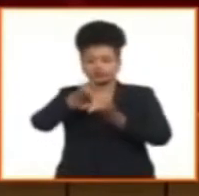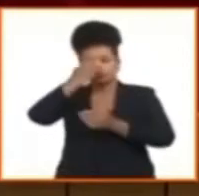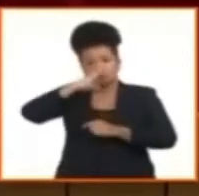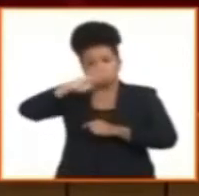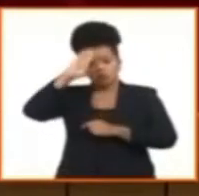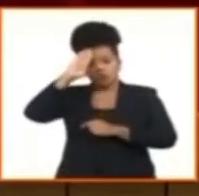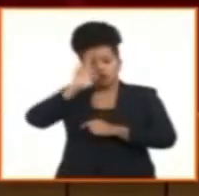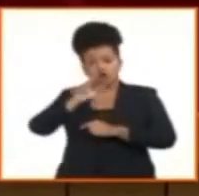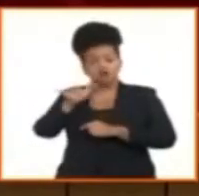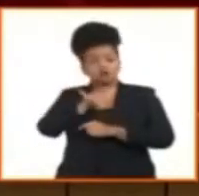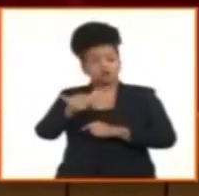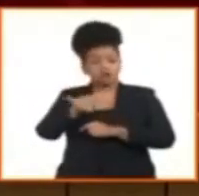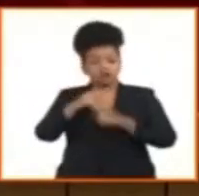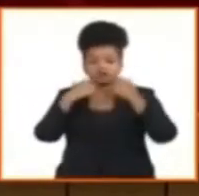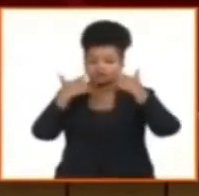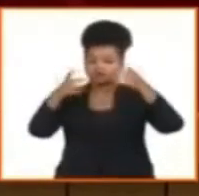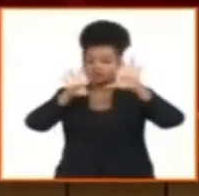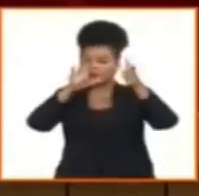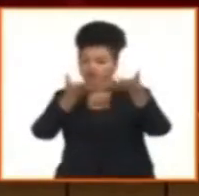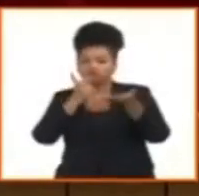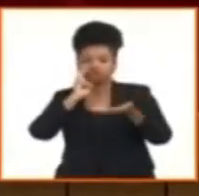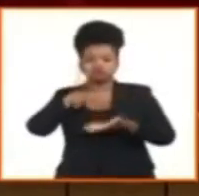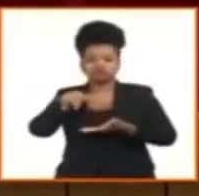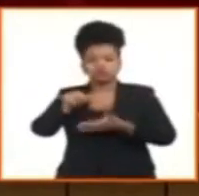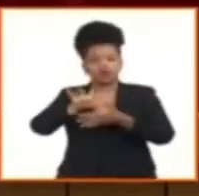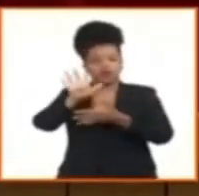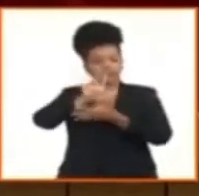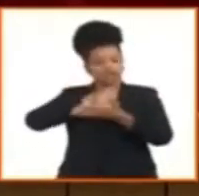mundo y de América Latina, como ustedes han reconocido.